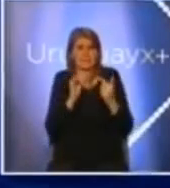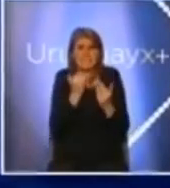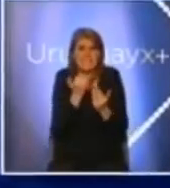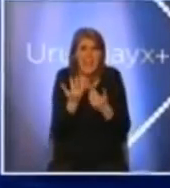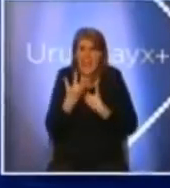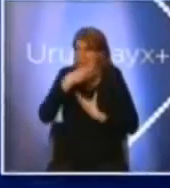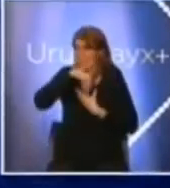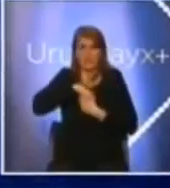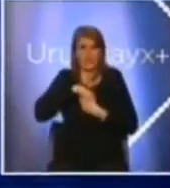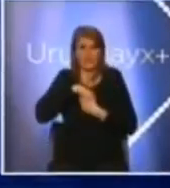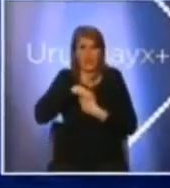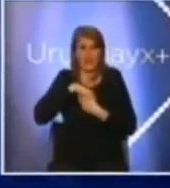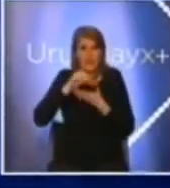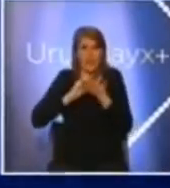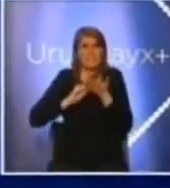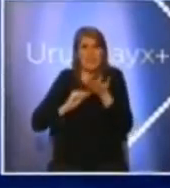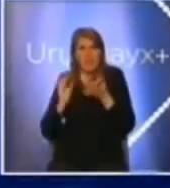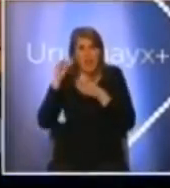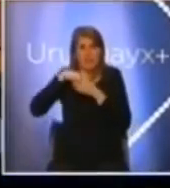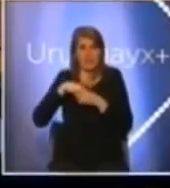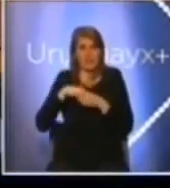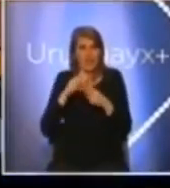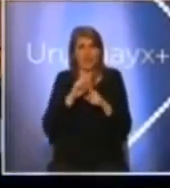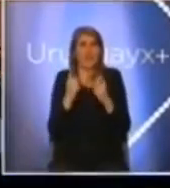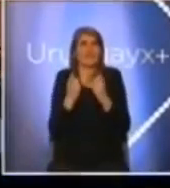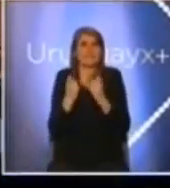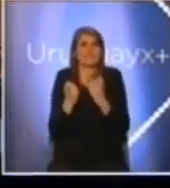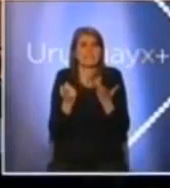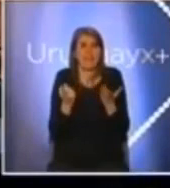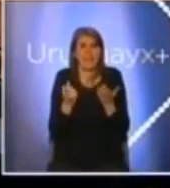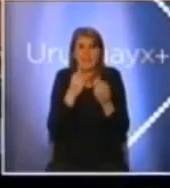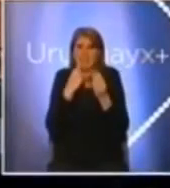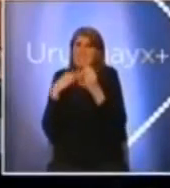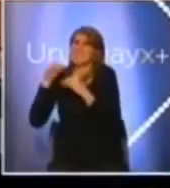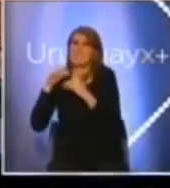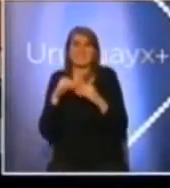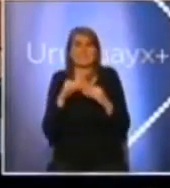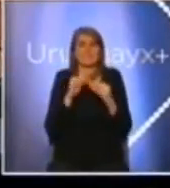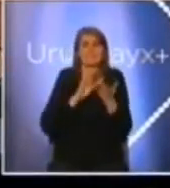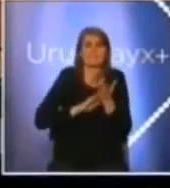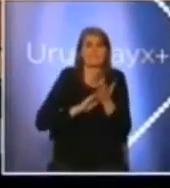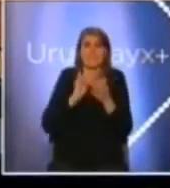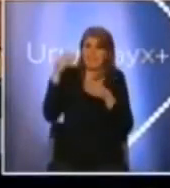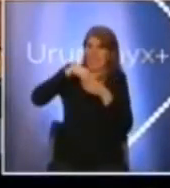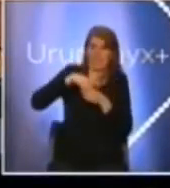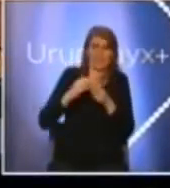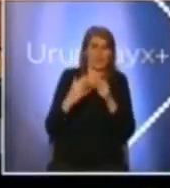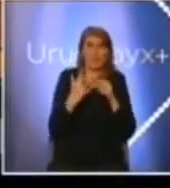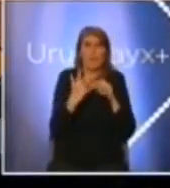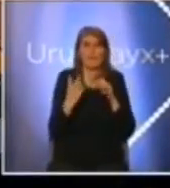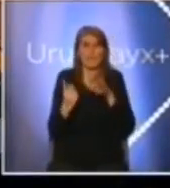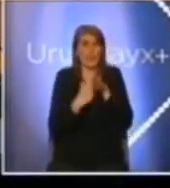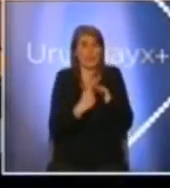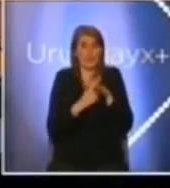tan metido en la administración que no va a ser necesario adjetivarlo. Las tecnologías de la información